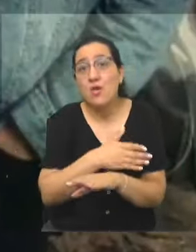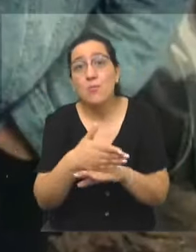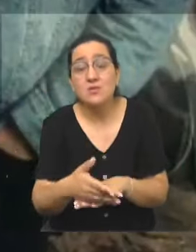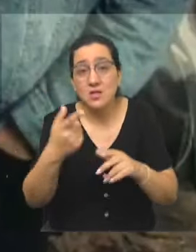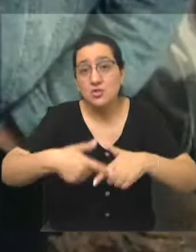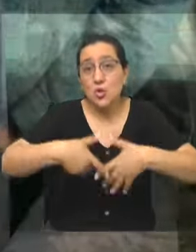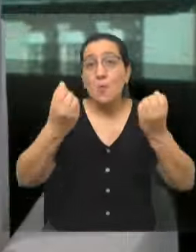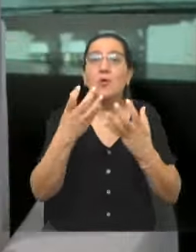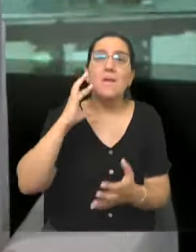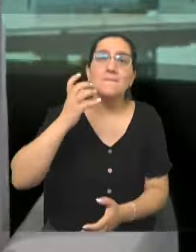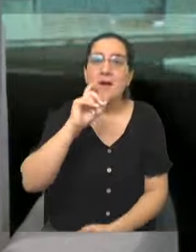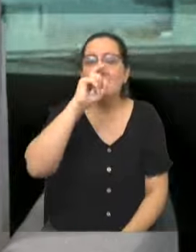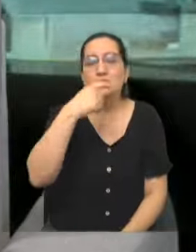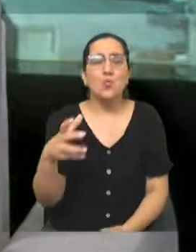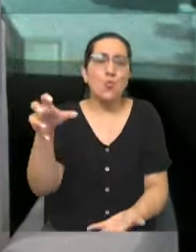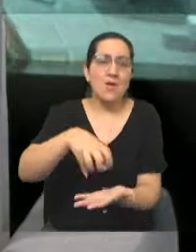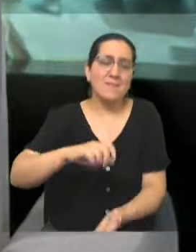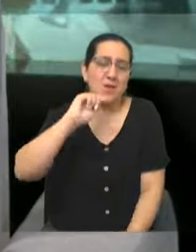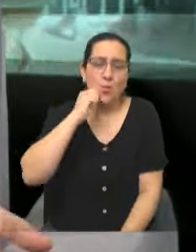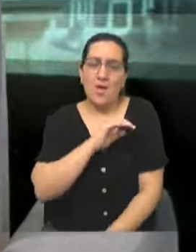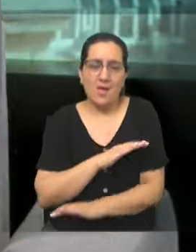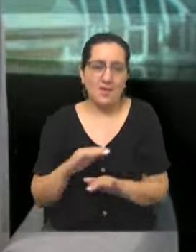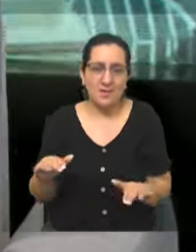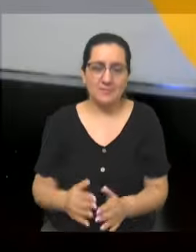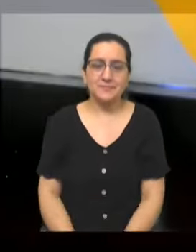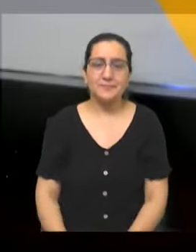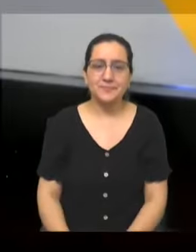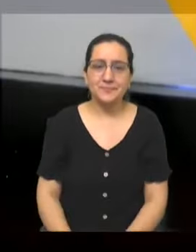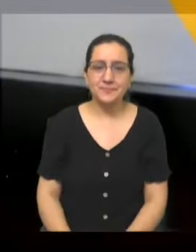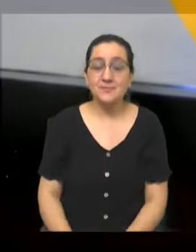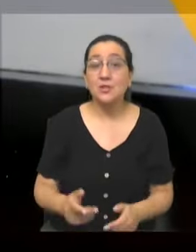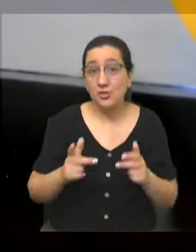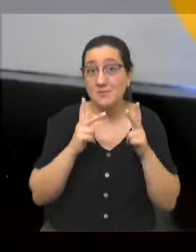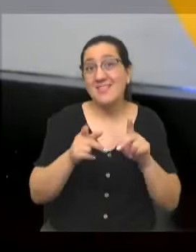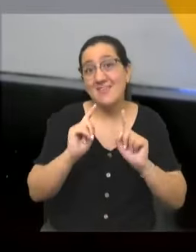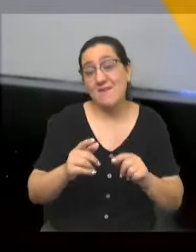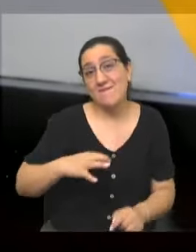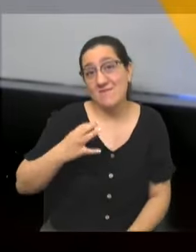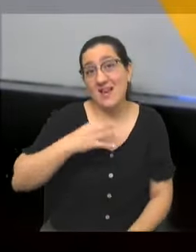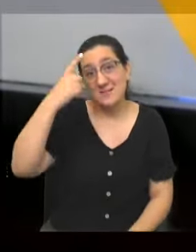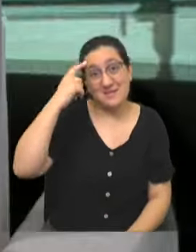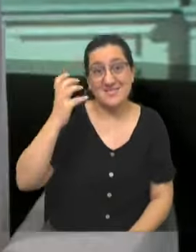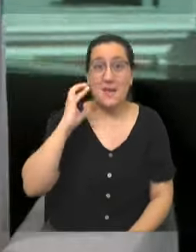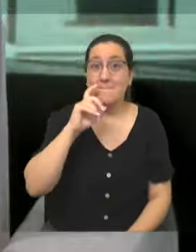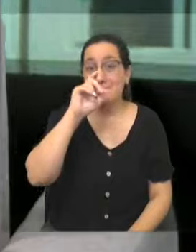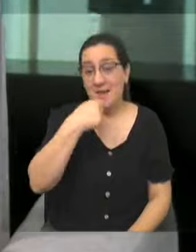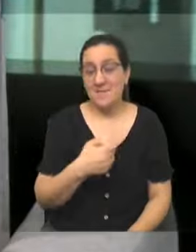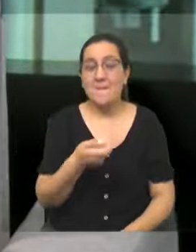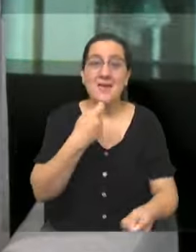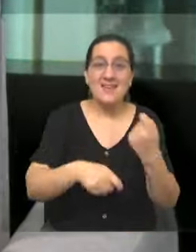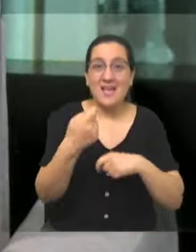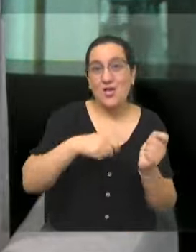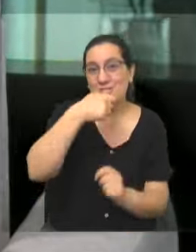el MAM es un lugar espectacular. ¿Qué te vamos a decir que no sepas? Sí, lo que te vamos a decir es que tenés que vivir la experiencia MAM. Mercado de